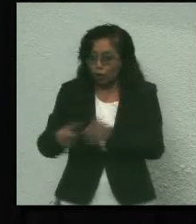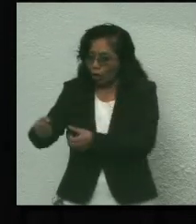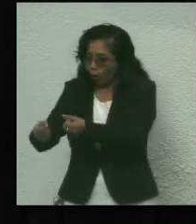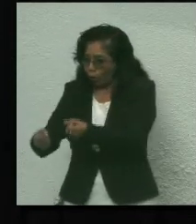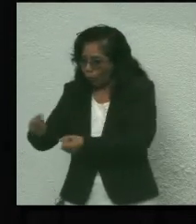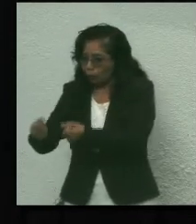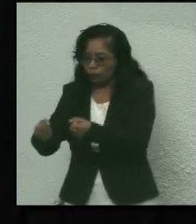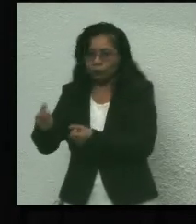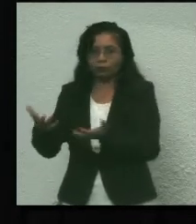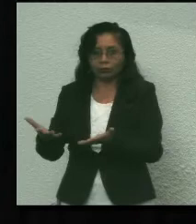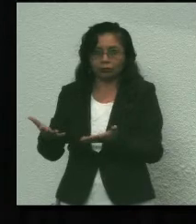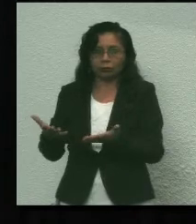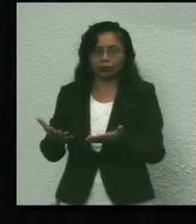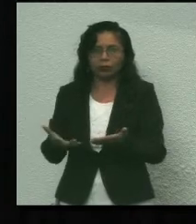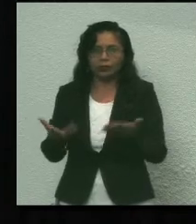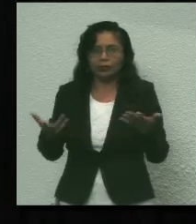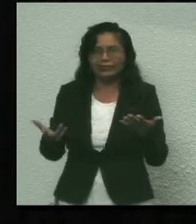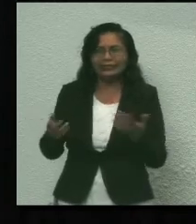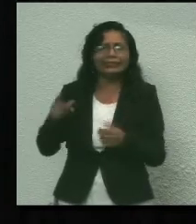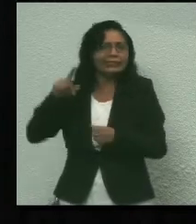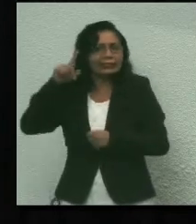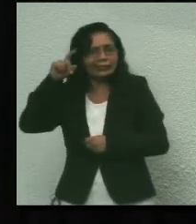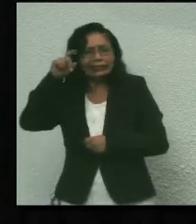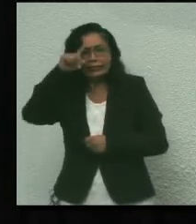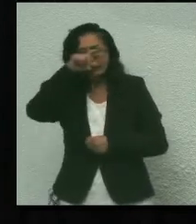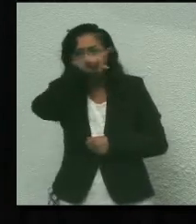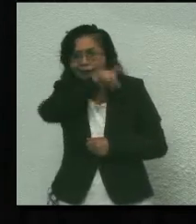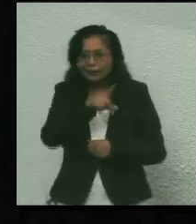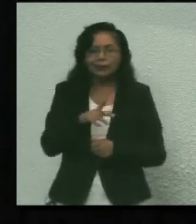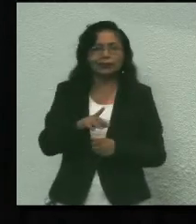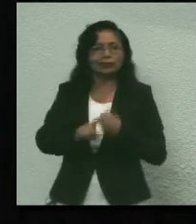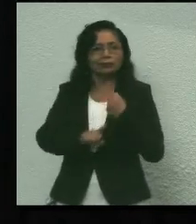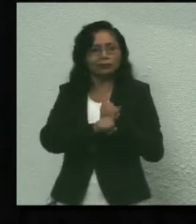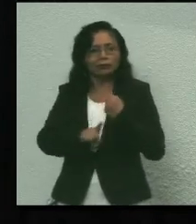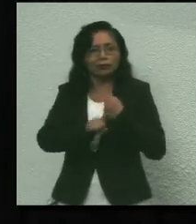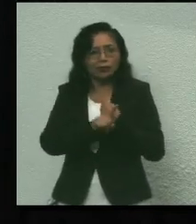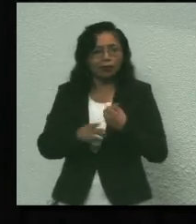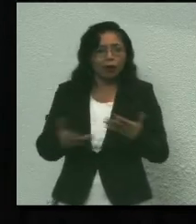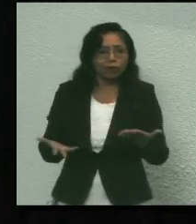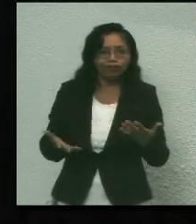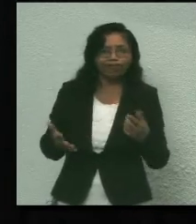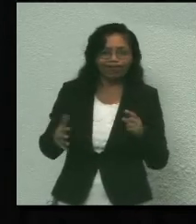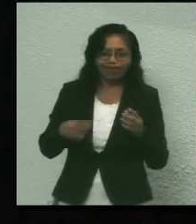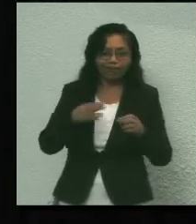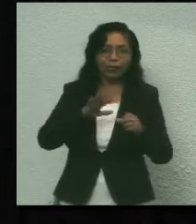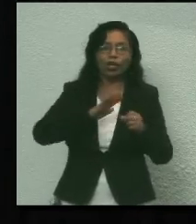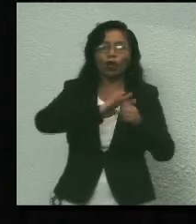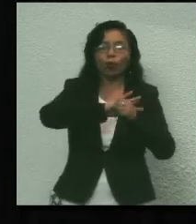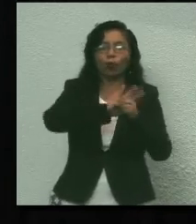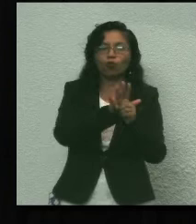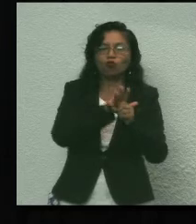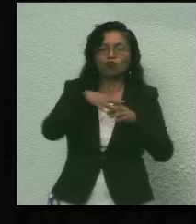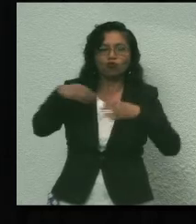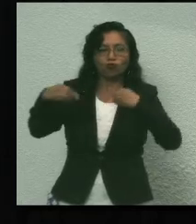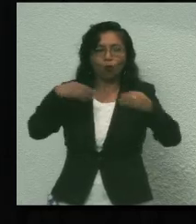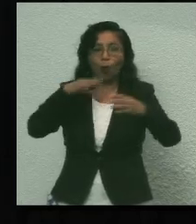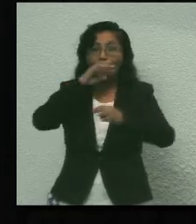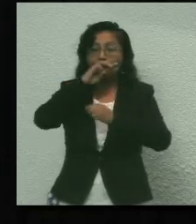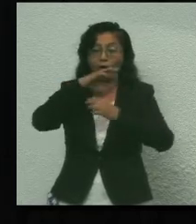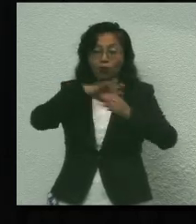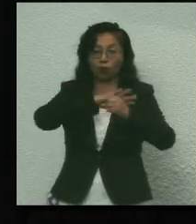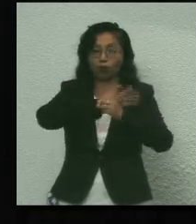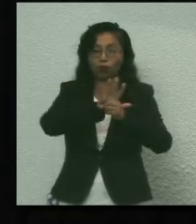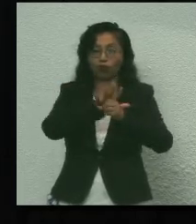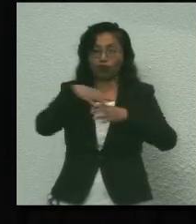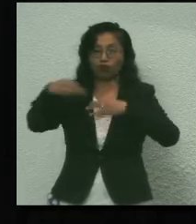pública, la compleja situación que nos ha tocado vivir dada la pandemia mundial del